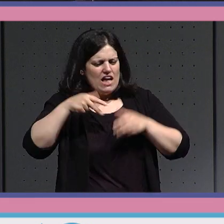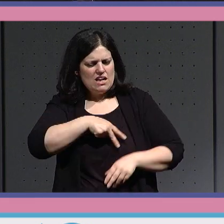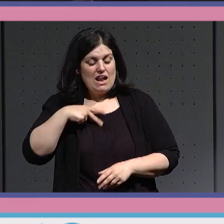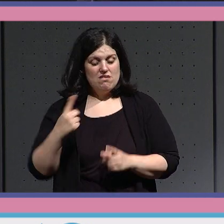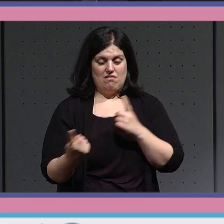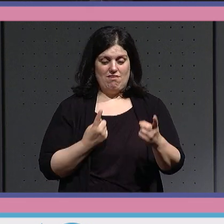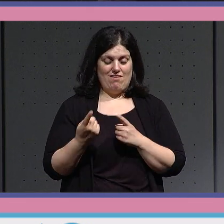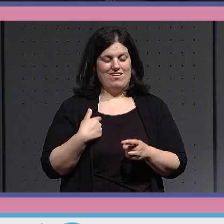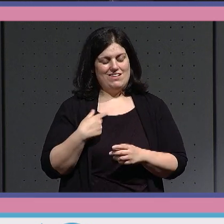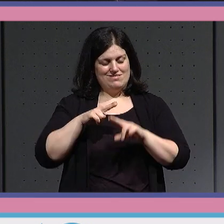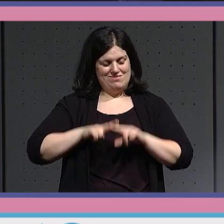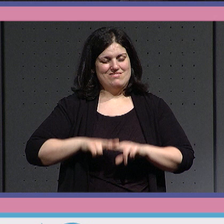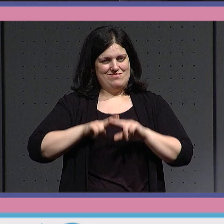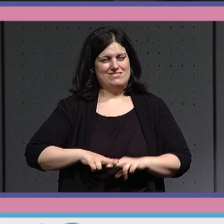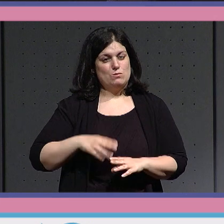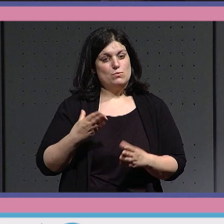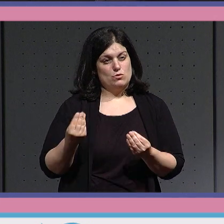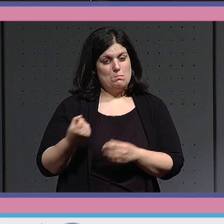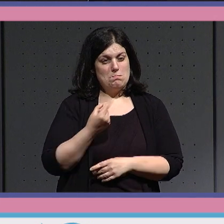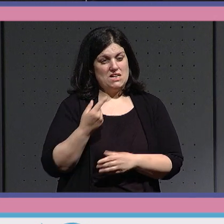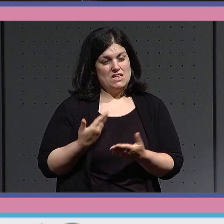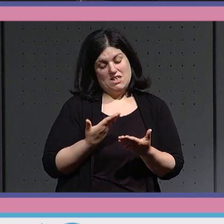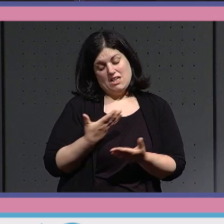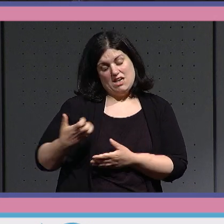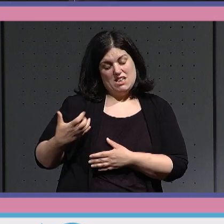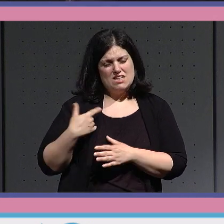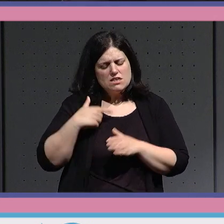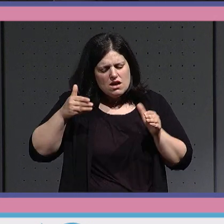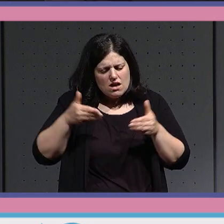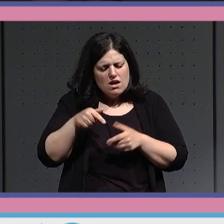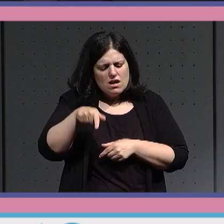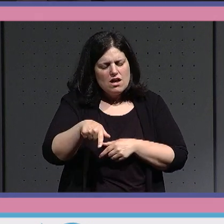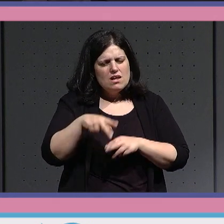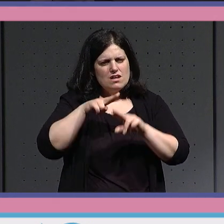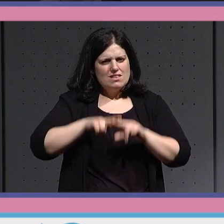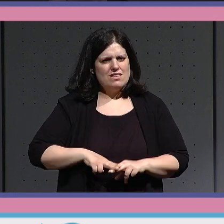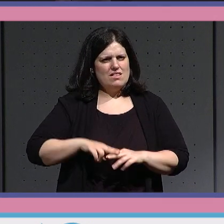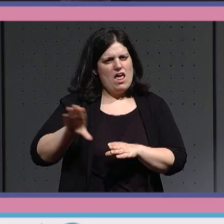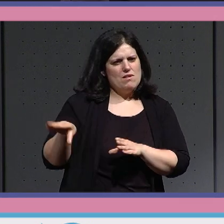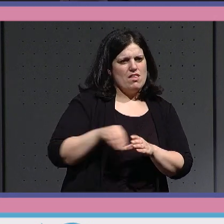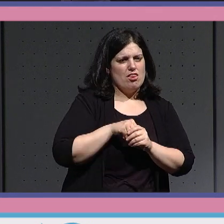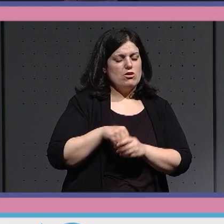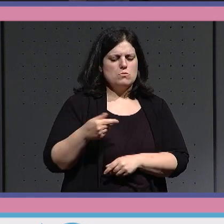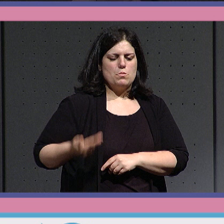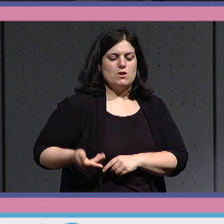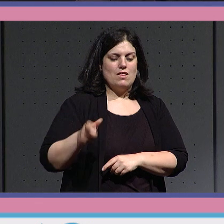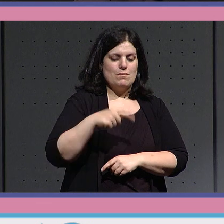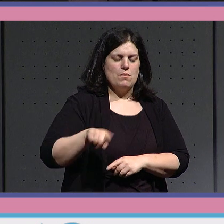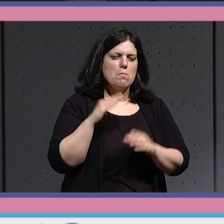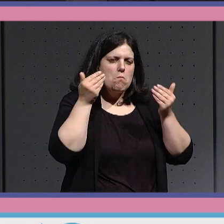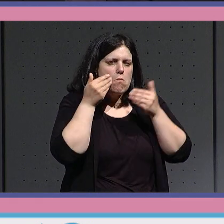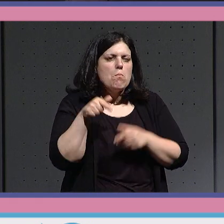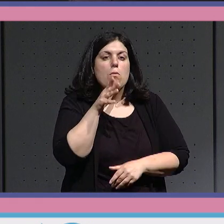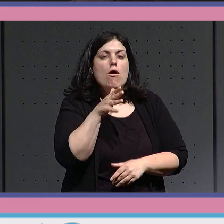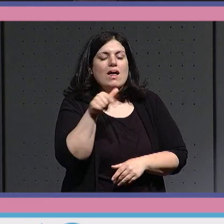vernos, ¿no? Y además hay otros problemas asociados que para esta población pueden ser muy importantes, mucho más que para otros. Problemas de sueño, que a lo